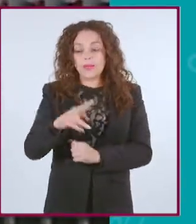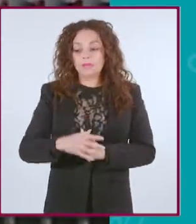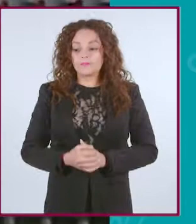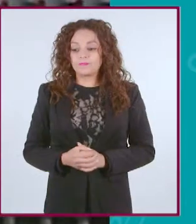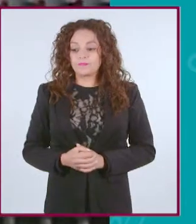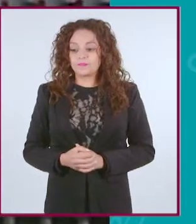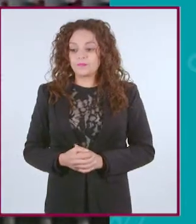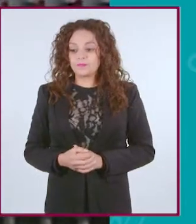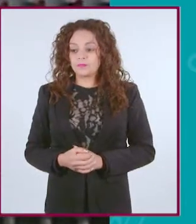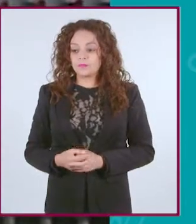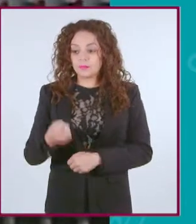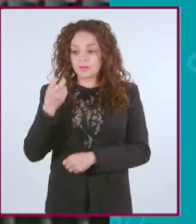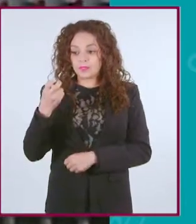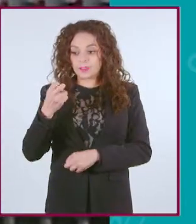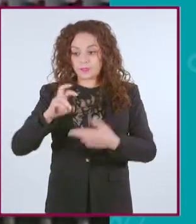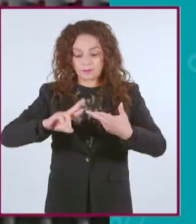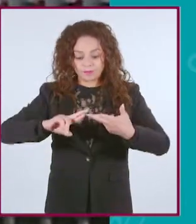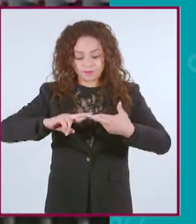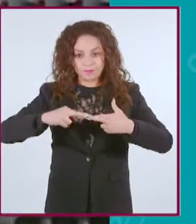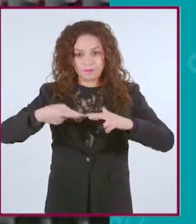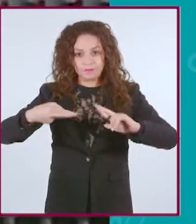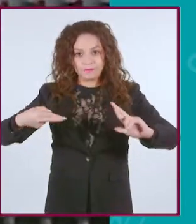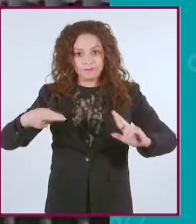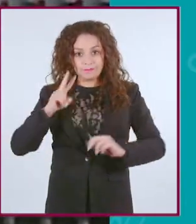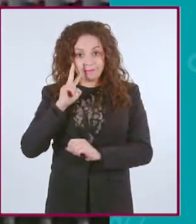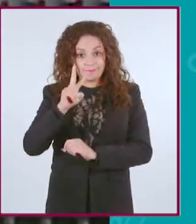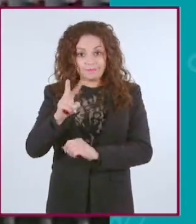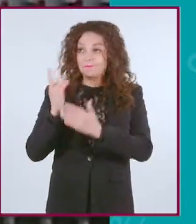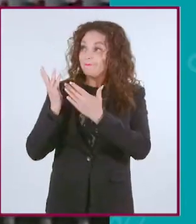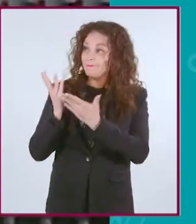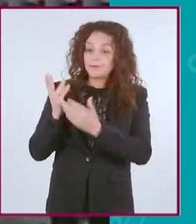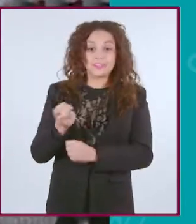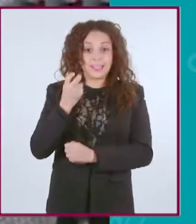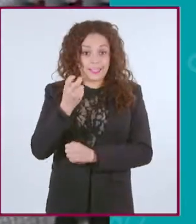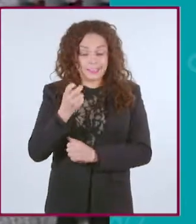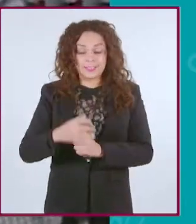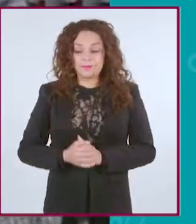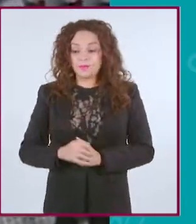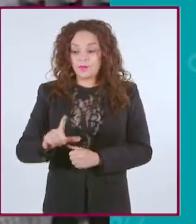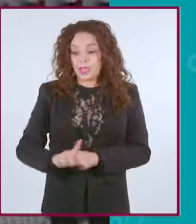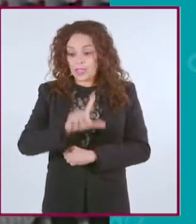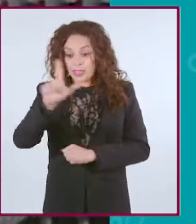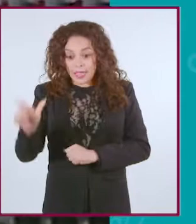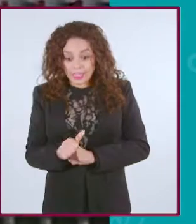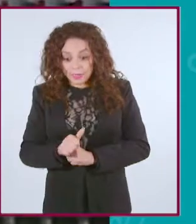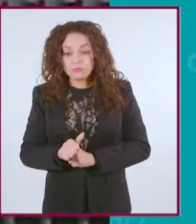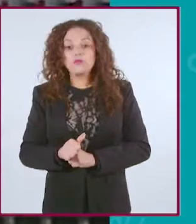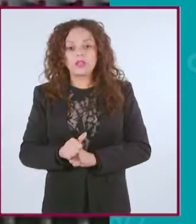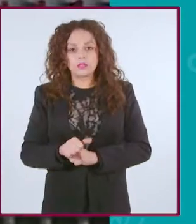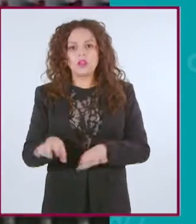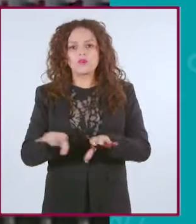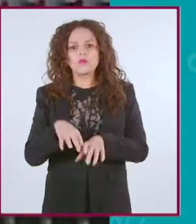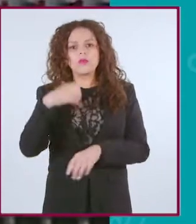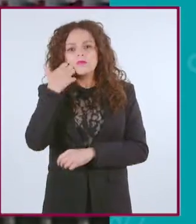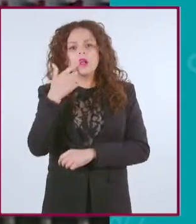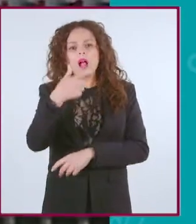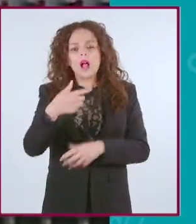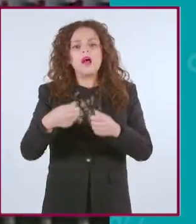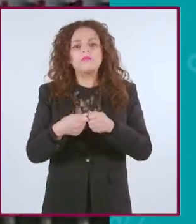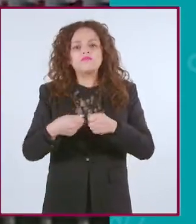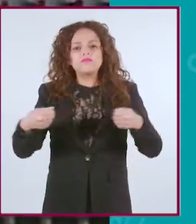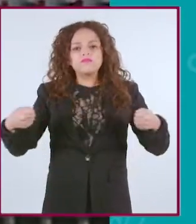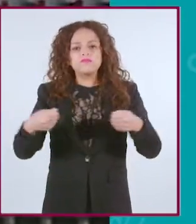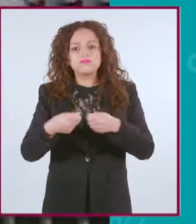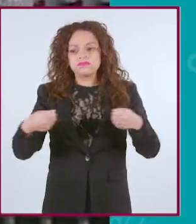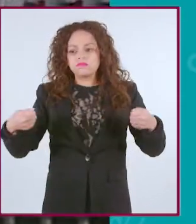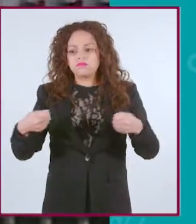a nuestro pabilo, que se hace en la máquina veloz. Después del veloz le damos el estiraje que queremos para hacer nuestro producto final,